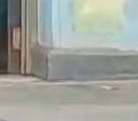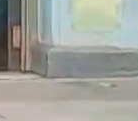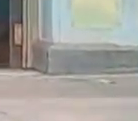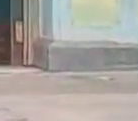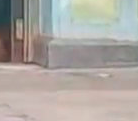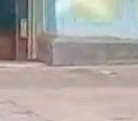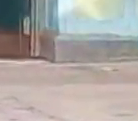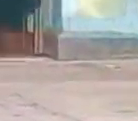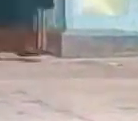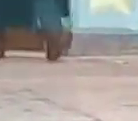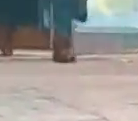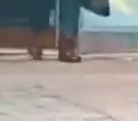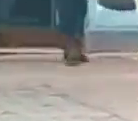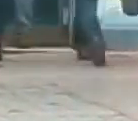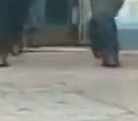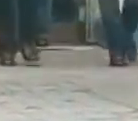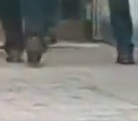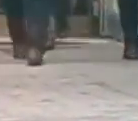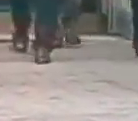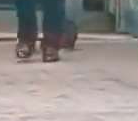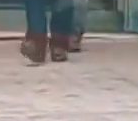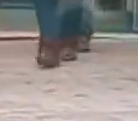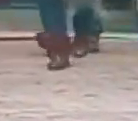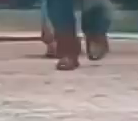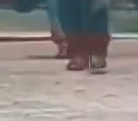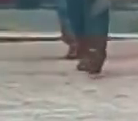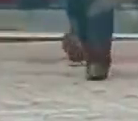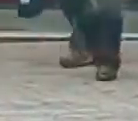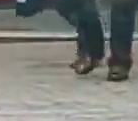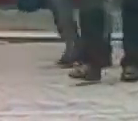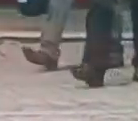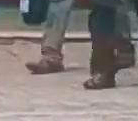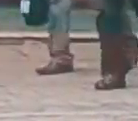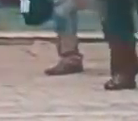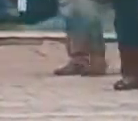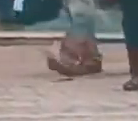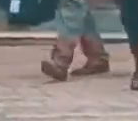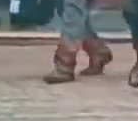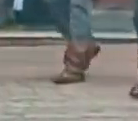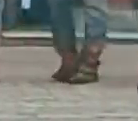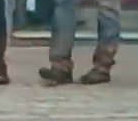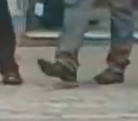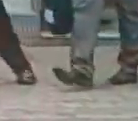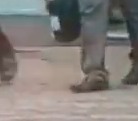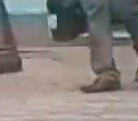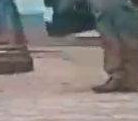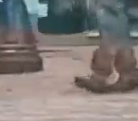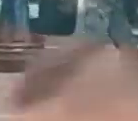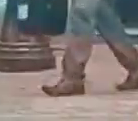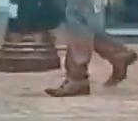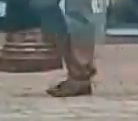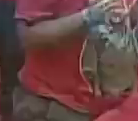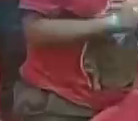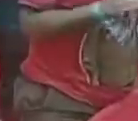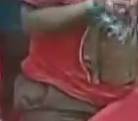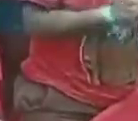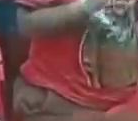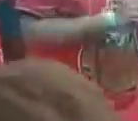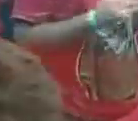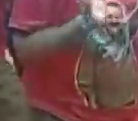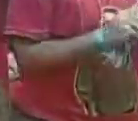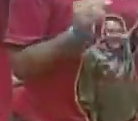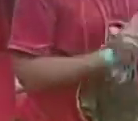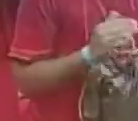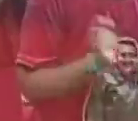cómo allí en este encuentro cercano con el pueblo venezolano ha condenado lo que ha considerado un posible golpe militar desde